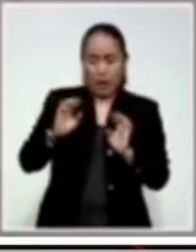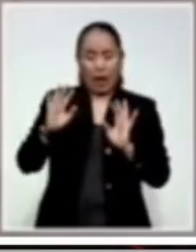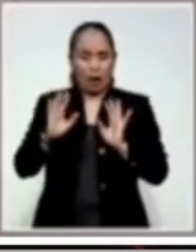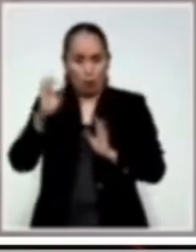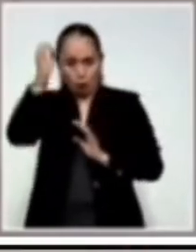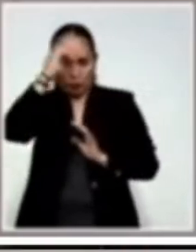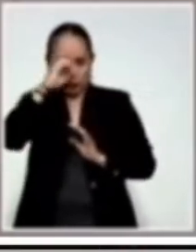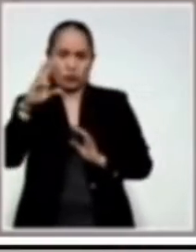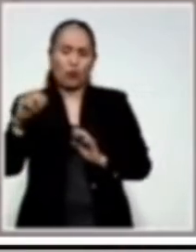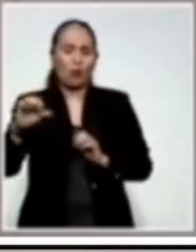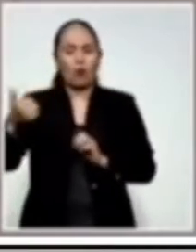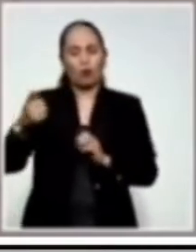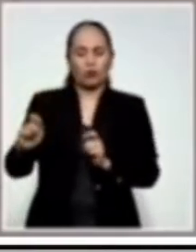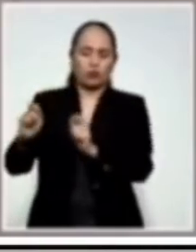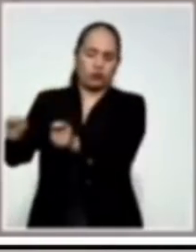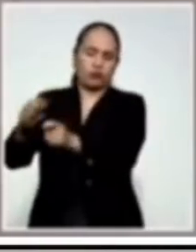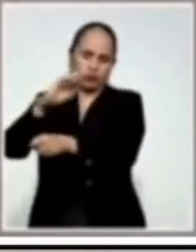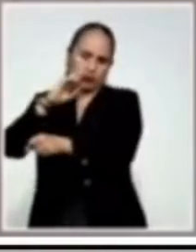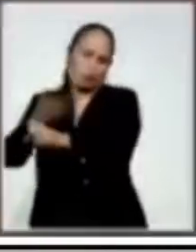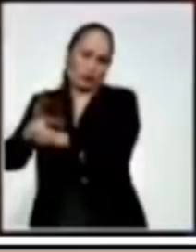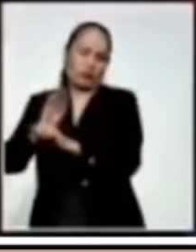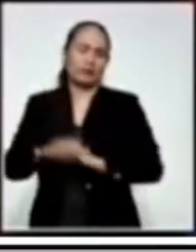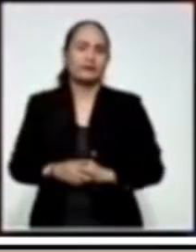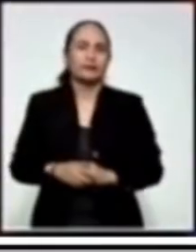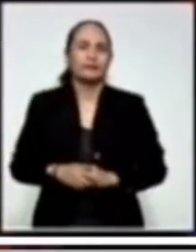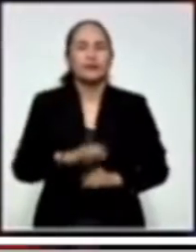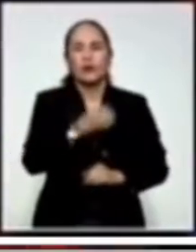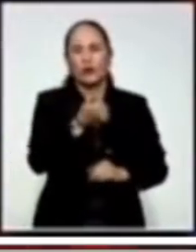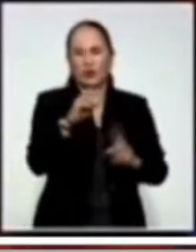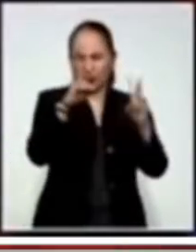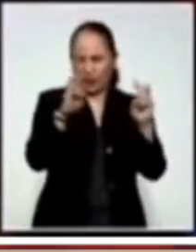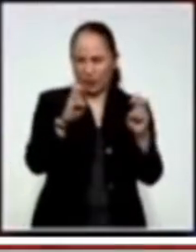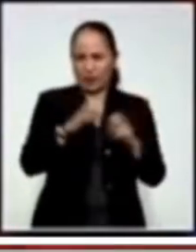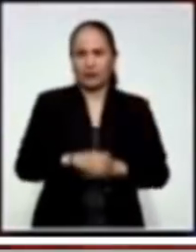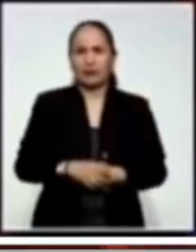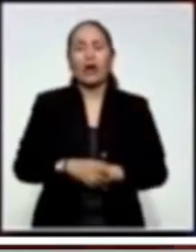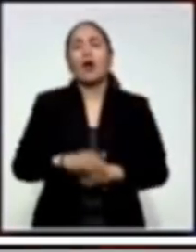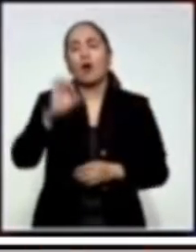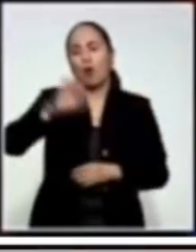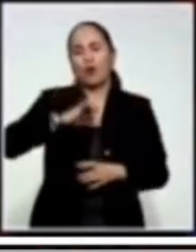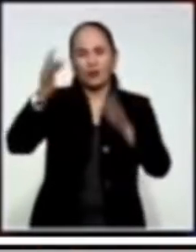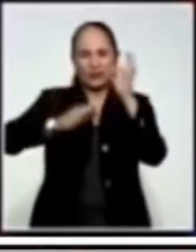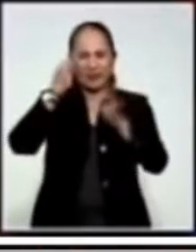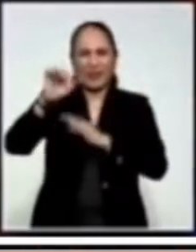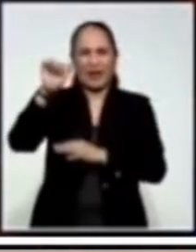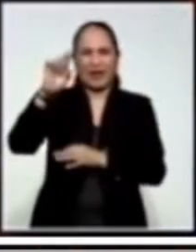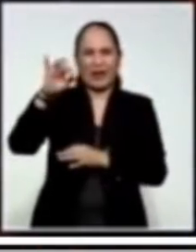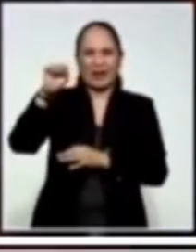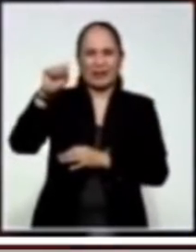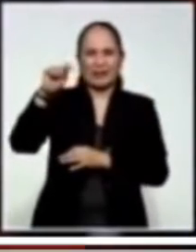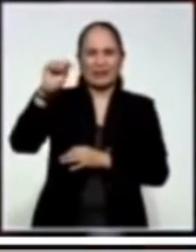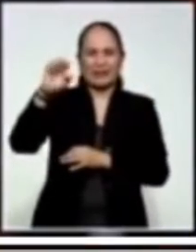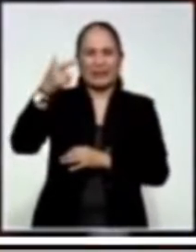tiene en sus manos otro ministro. En otro tema, justo en la mañana en Aristegui Noticias, el senador Emilio Álvarez y